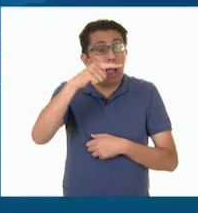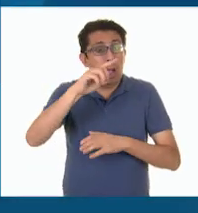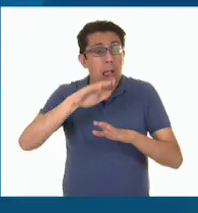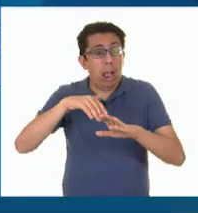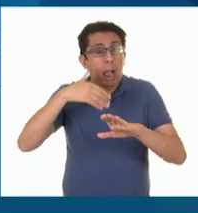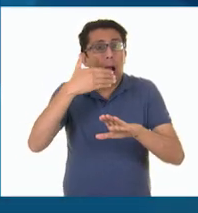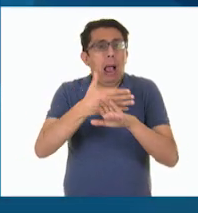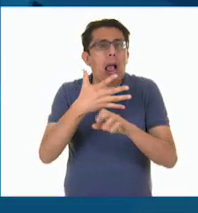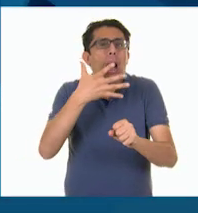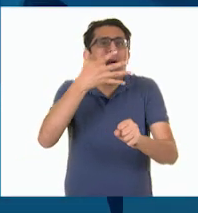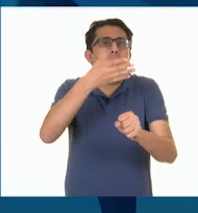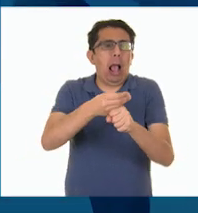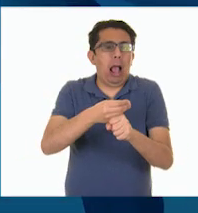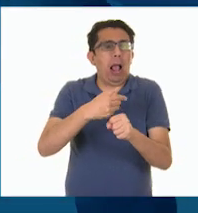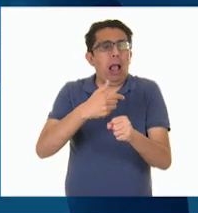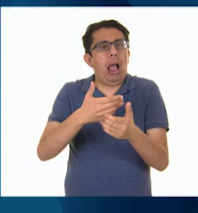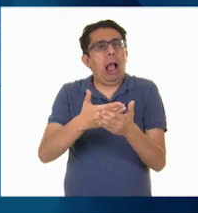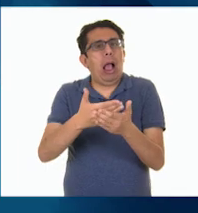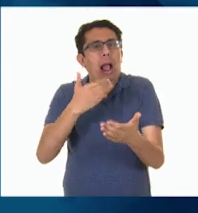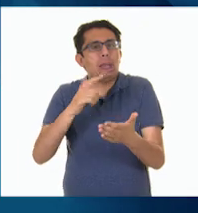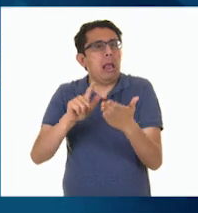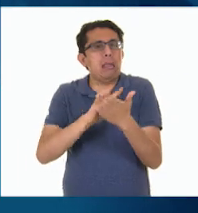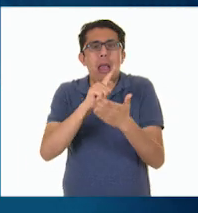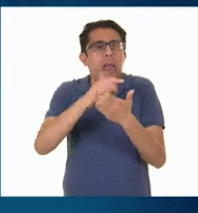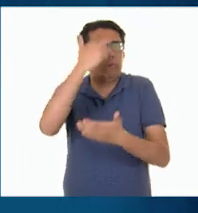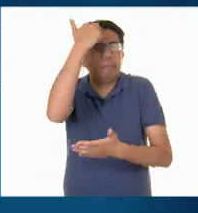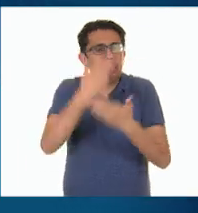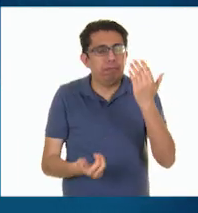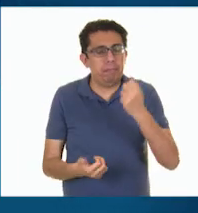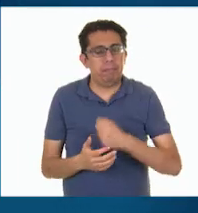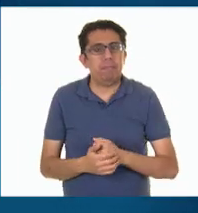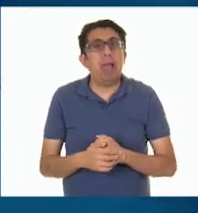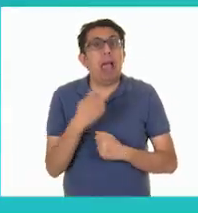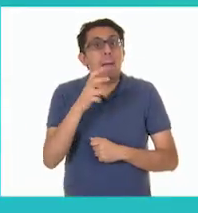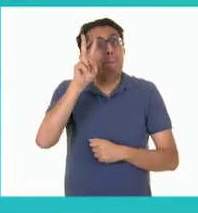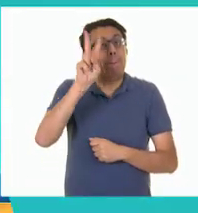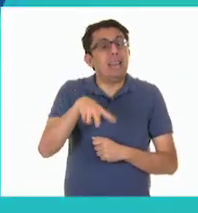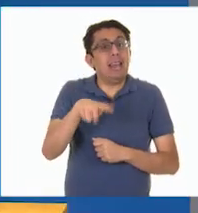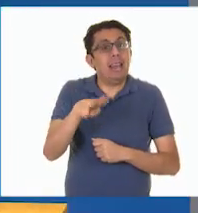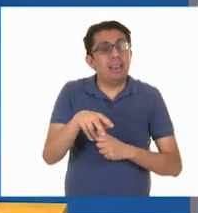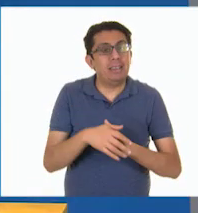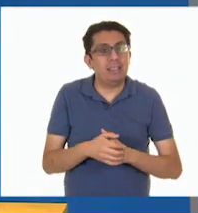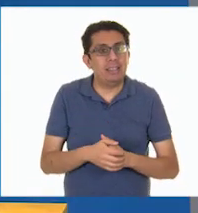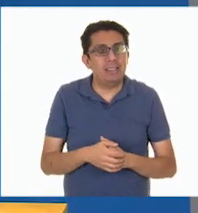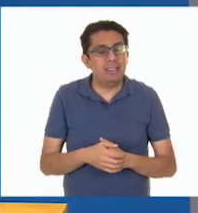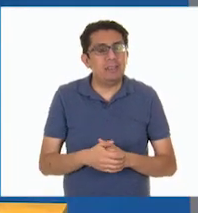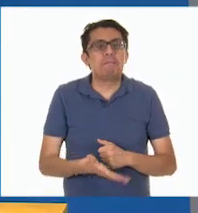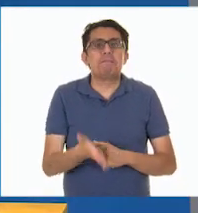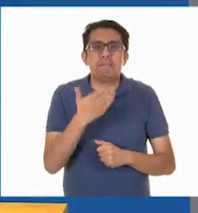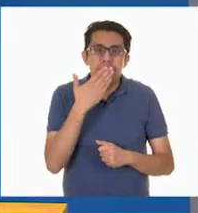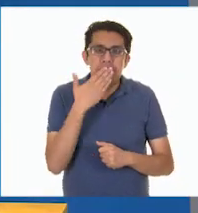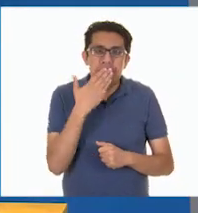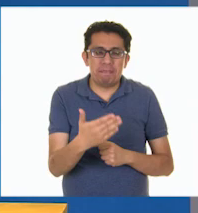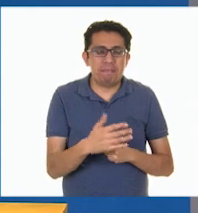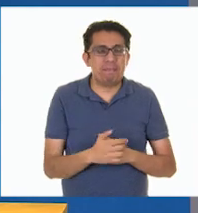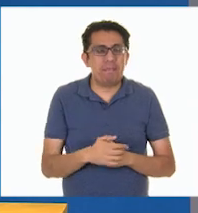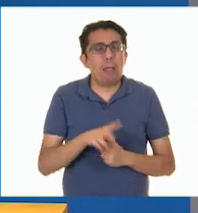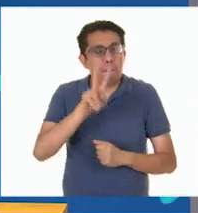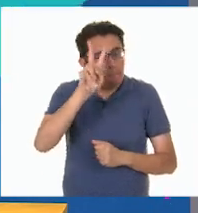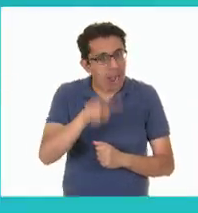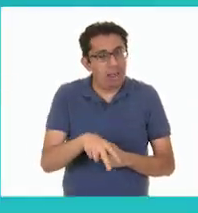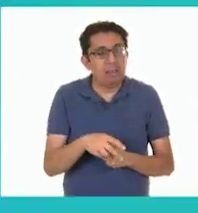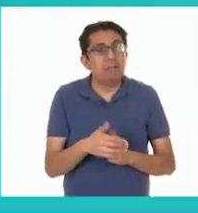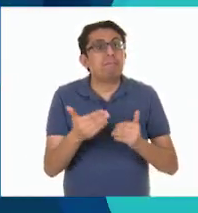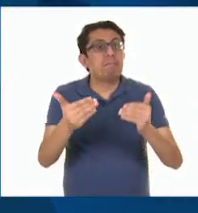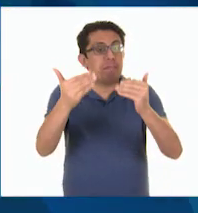el delito o la falta. Verdadero. Esa es verdadera. Ok, vamos a ver. Sí, muy bien. Bien. Ok, la